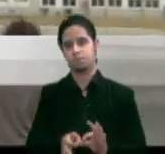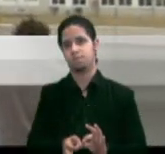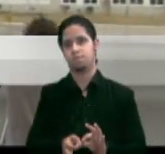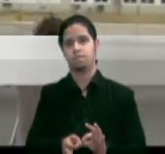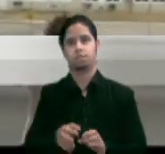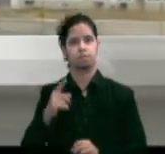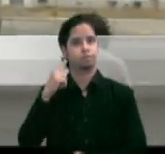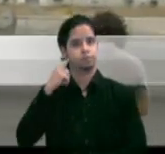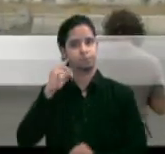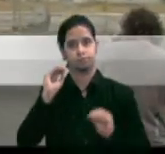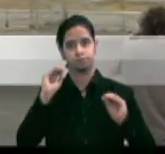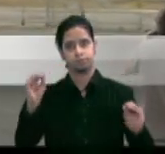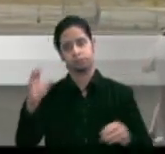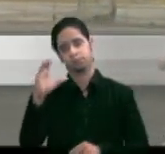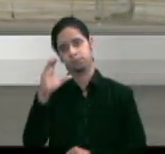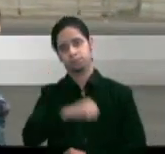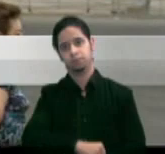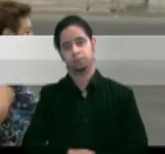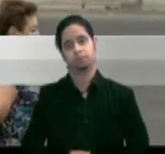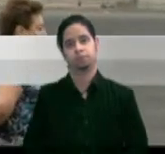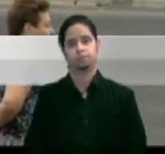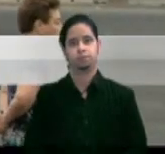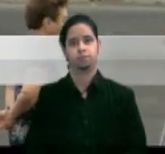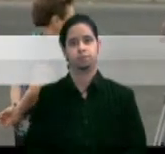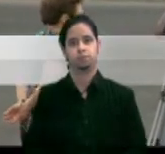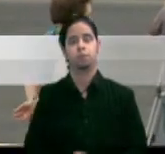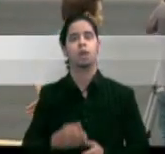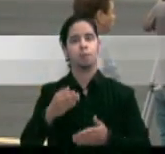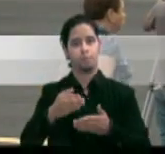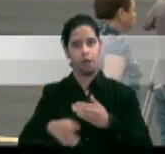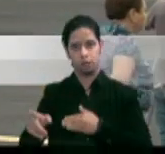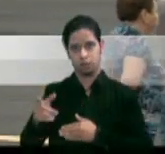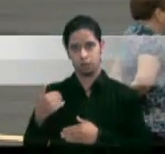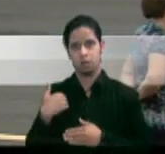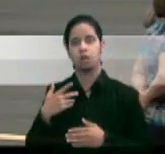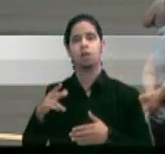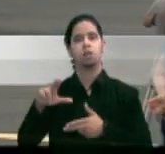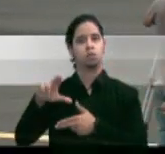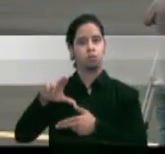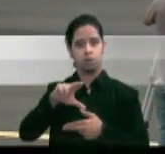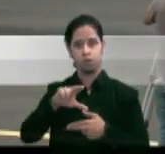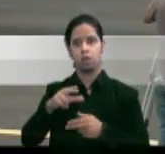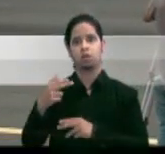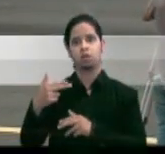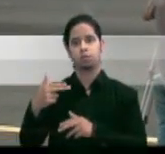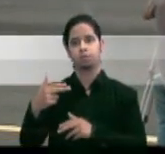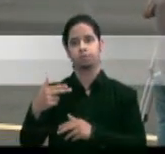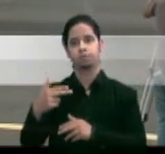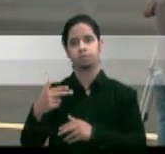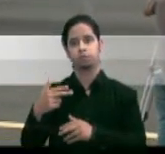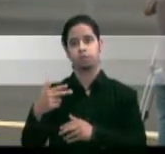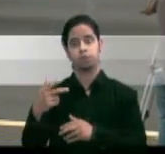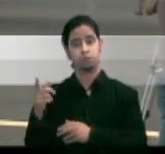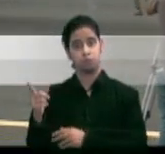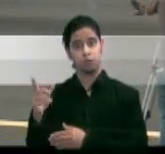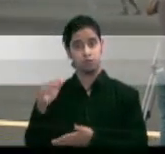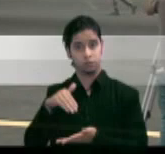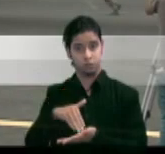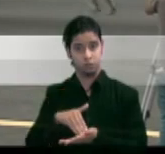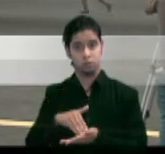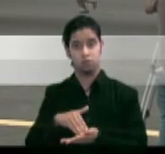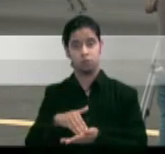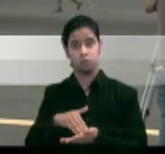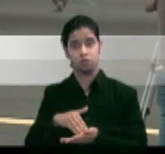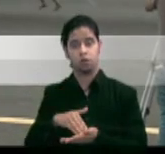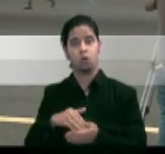Bueno, aparte de la educación para preparar al público sobre tormentas y huracanes, el Centro Nacional de Huracanes con la Fuerza